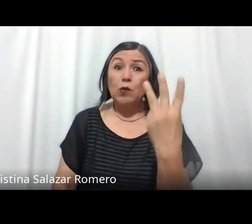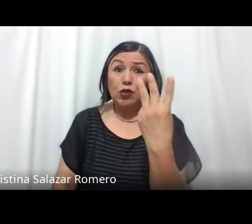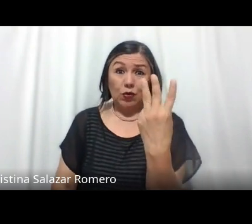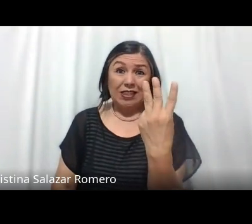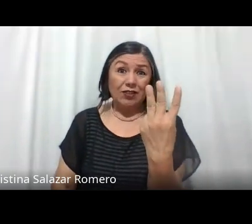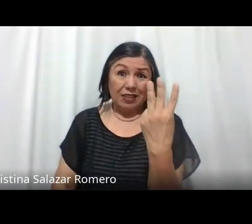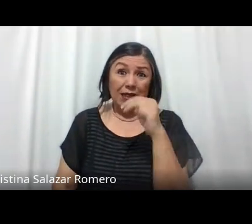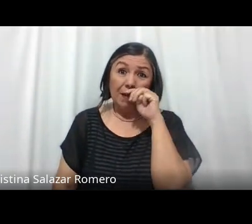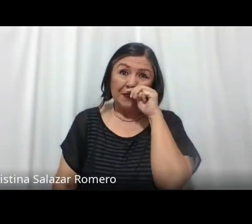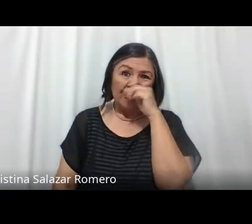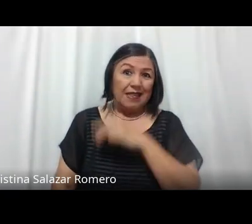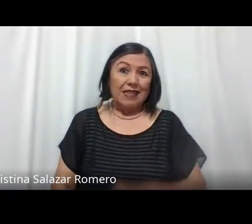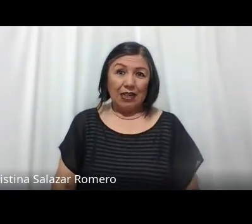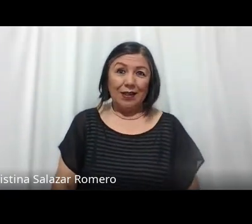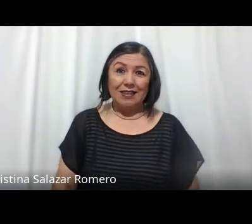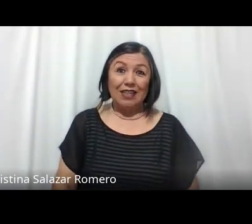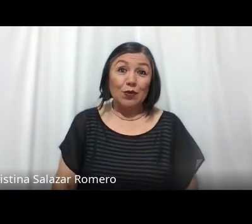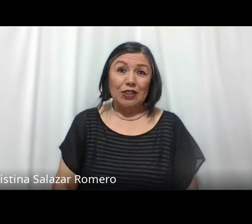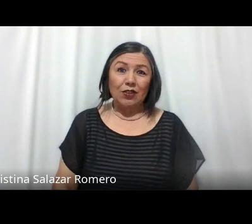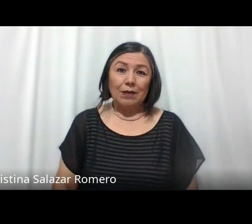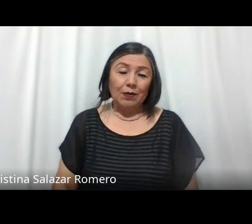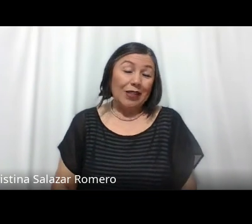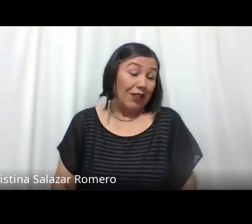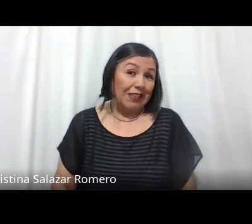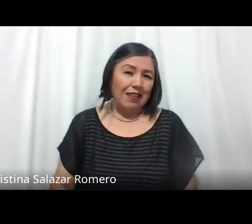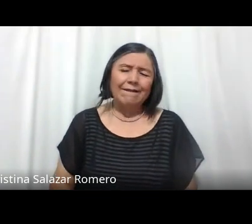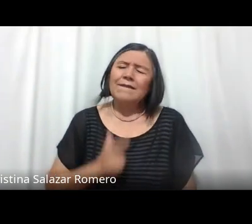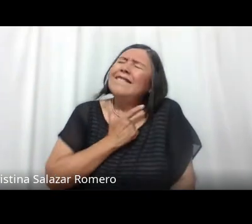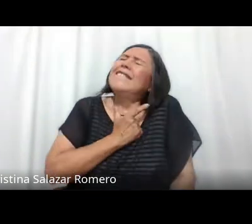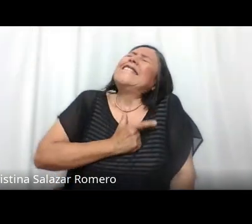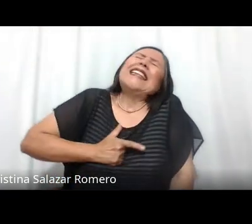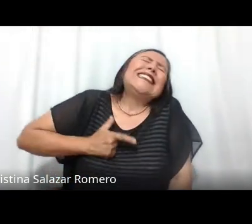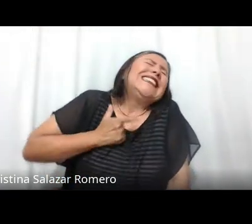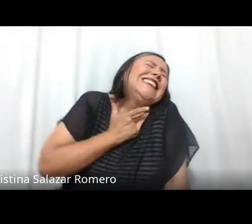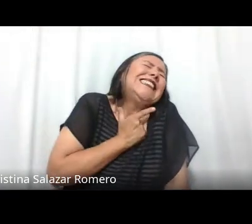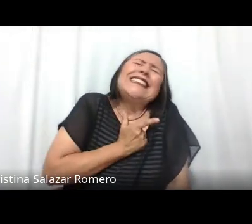gusta mucho, utilizo 3 palabras. Y en lengua de señas una sola seña.